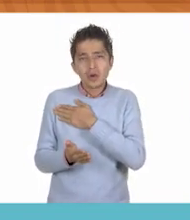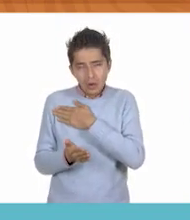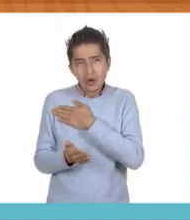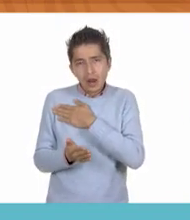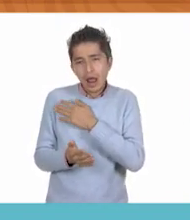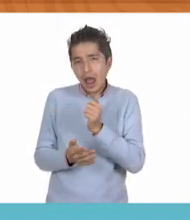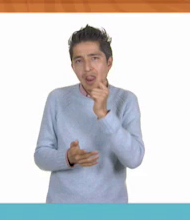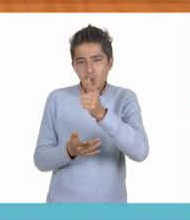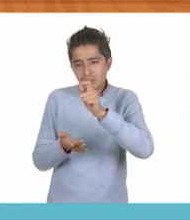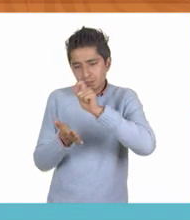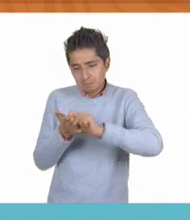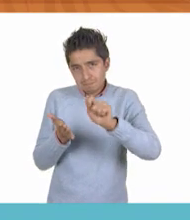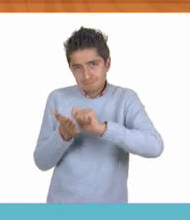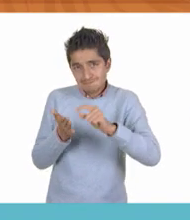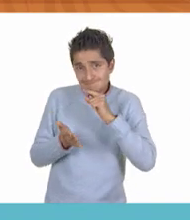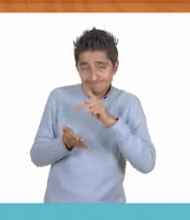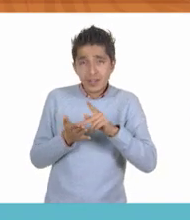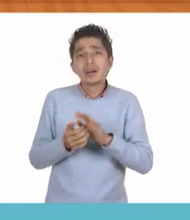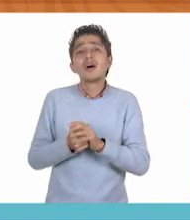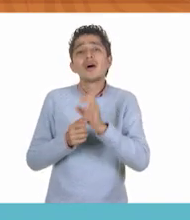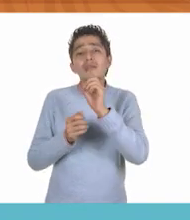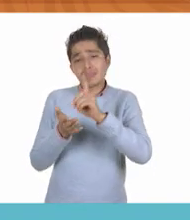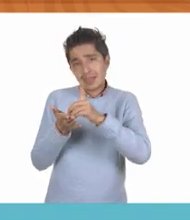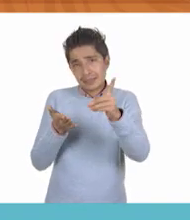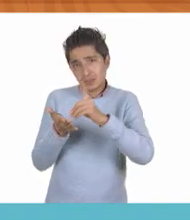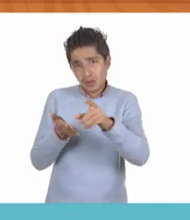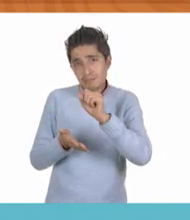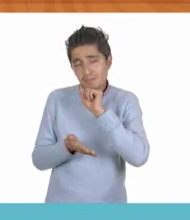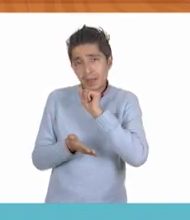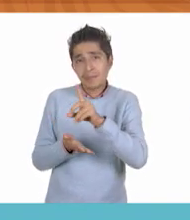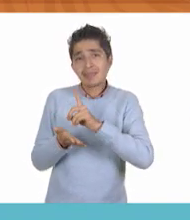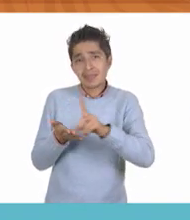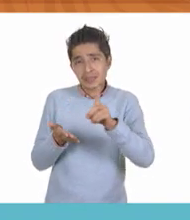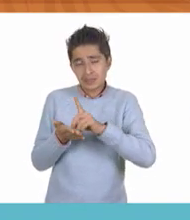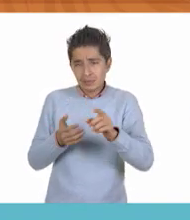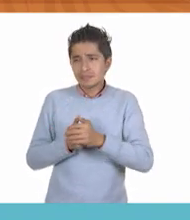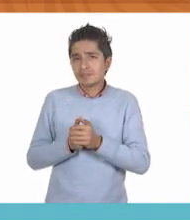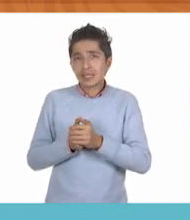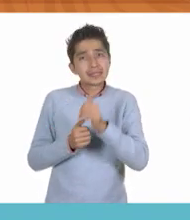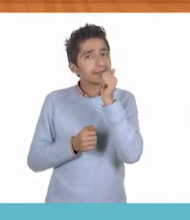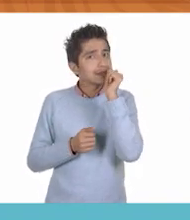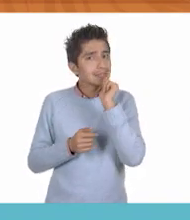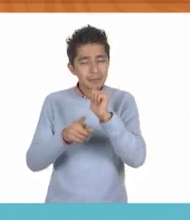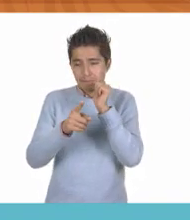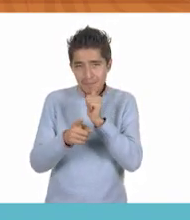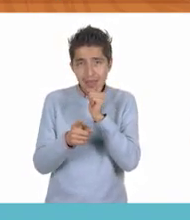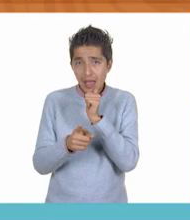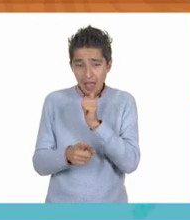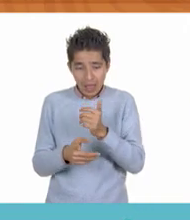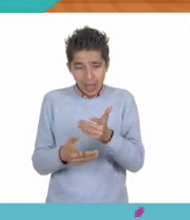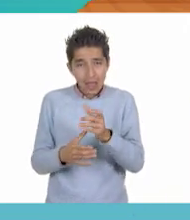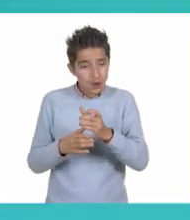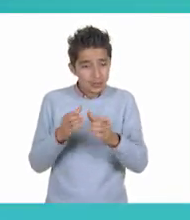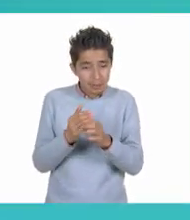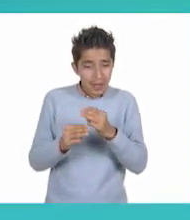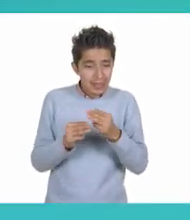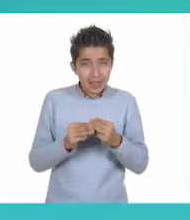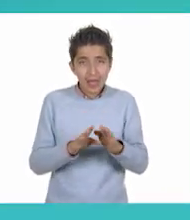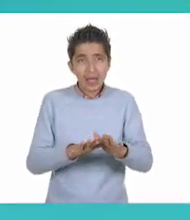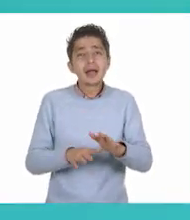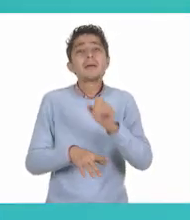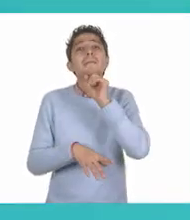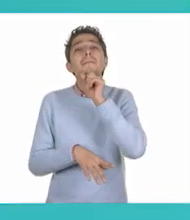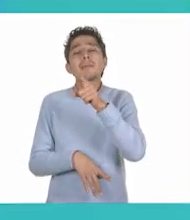que anotar y, de ser posible, un diccionario. Recuerden tenerlo siempre a mano durante esta clase y también a leer